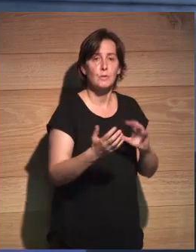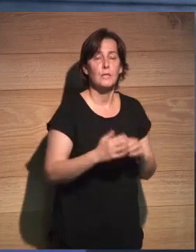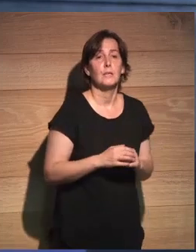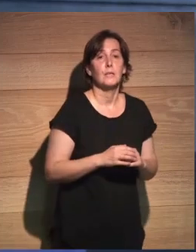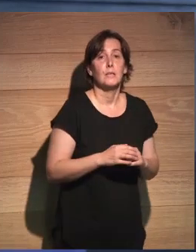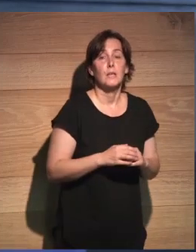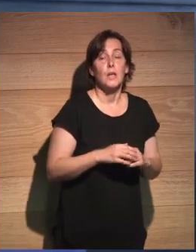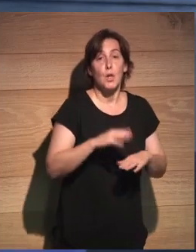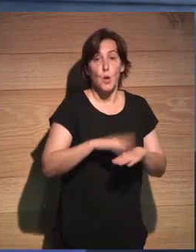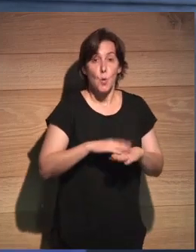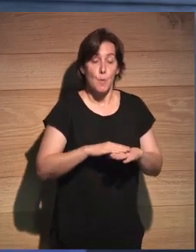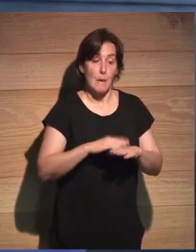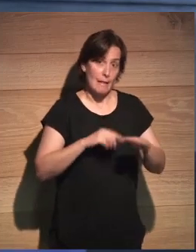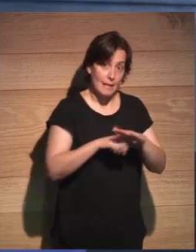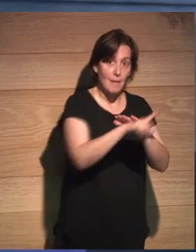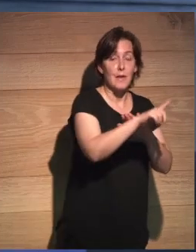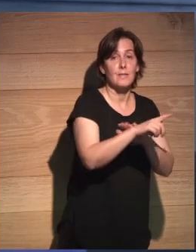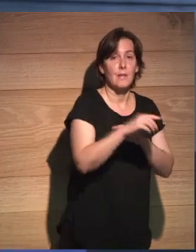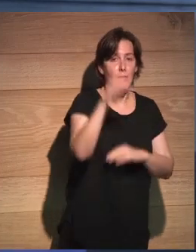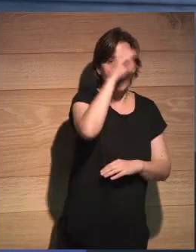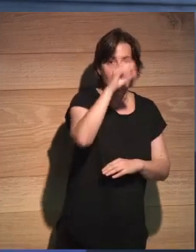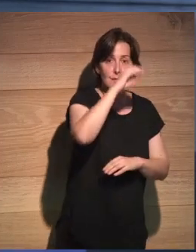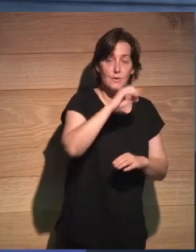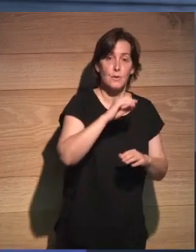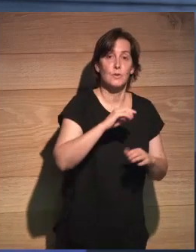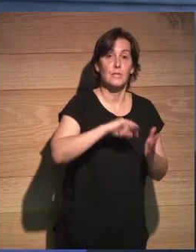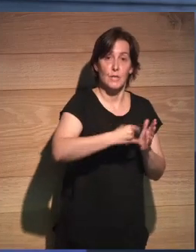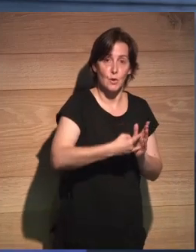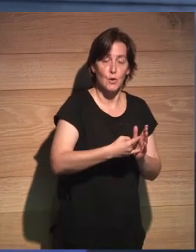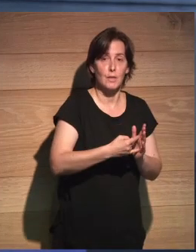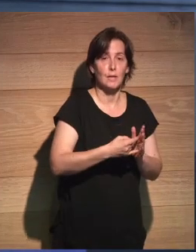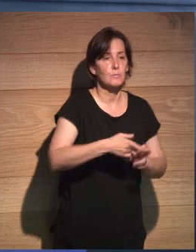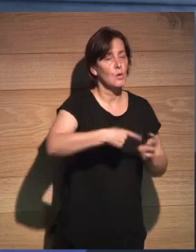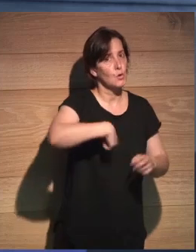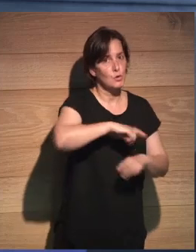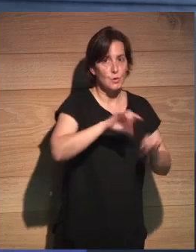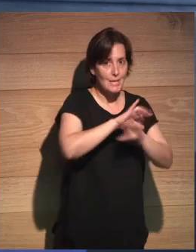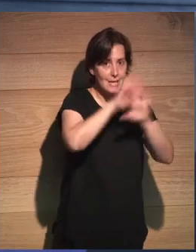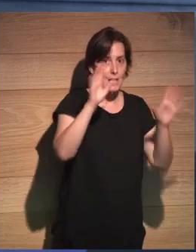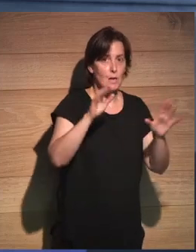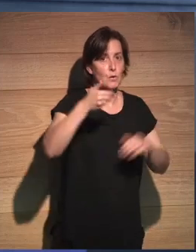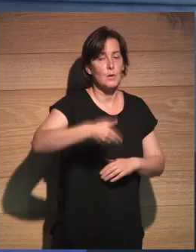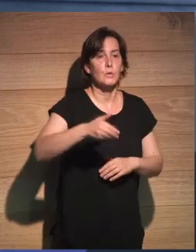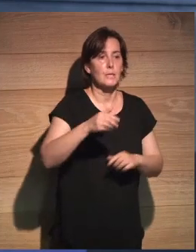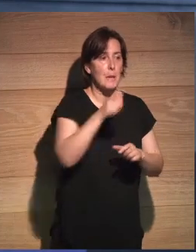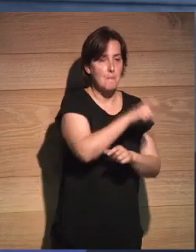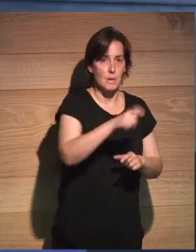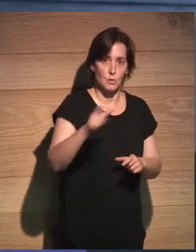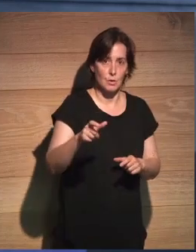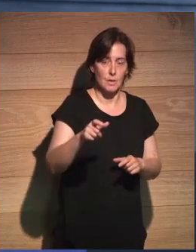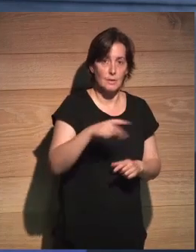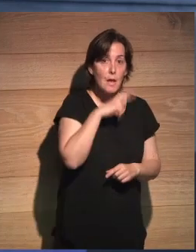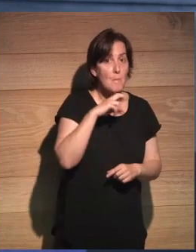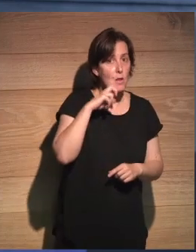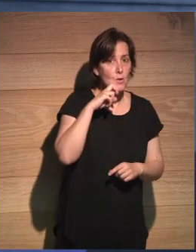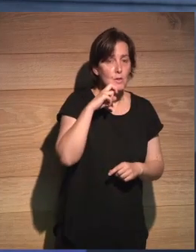por los avances científicos y tecnológicos tengamos claro que esté centrada en las personas, que tenga unos valores